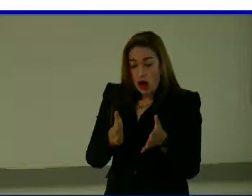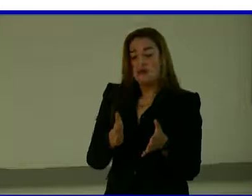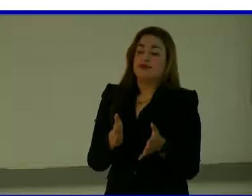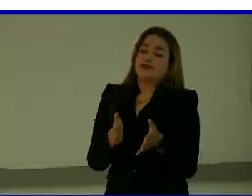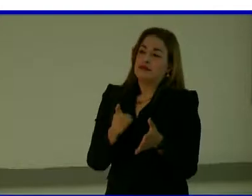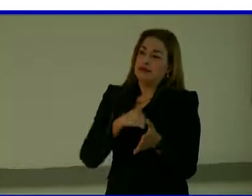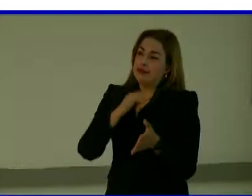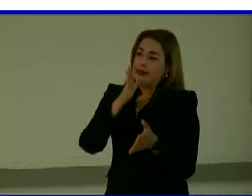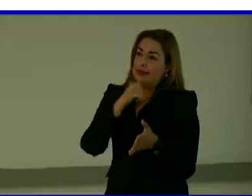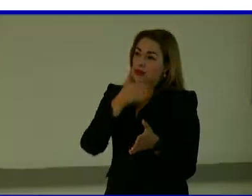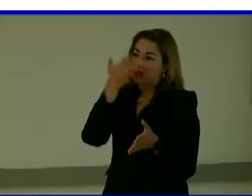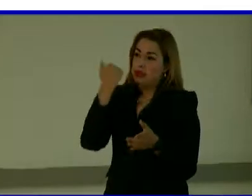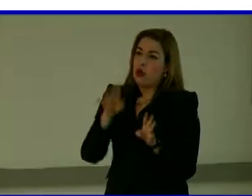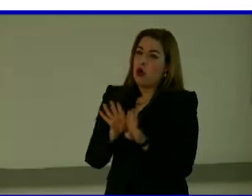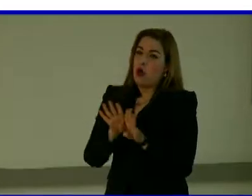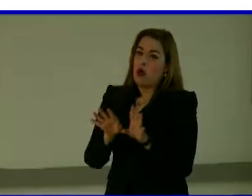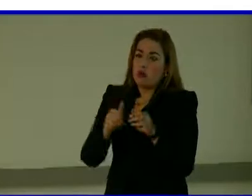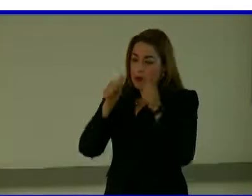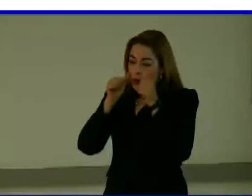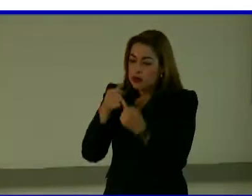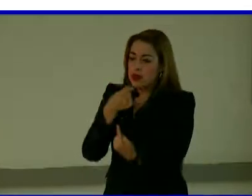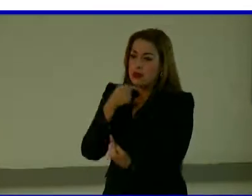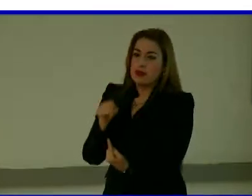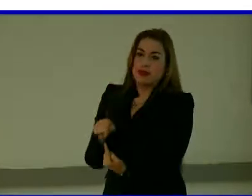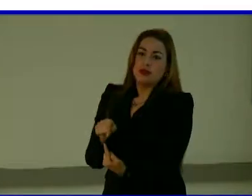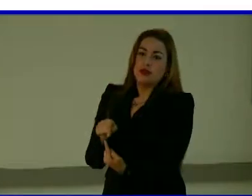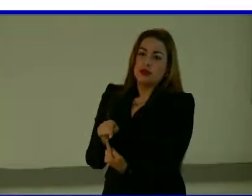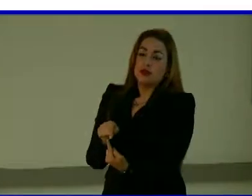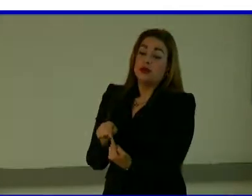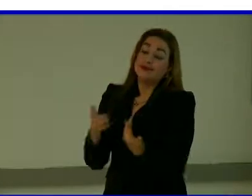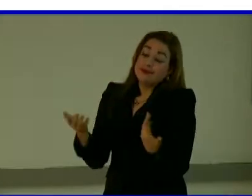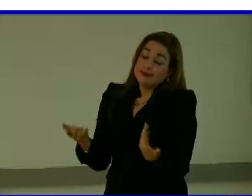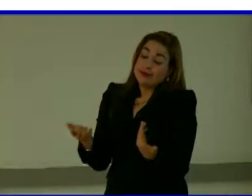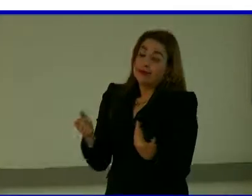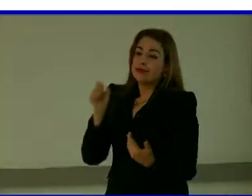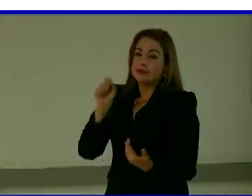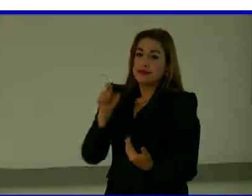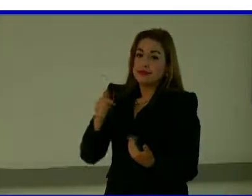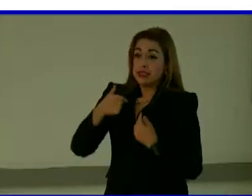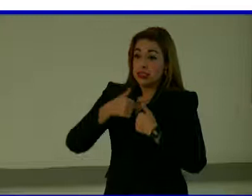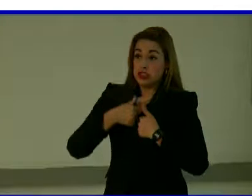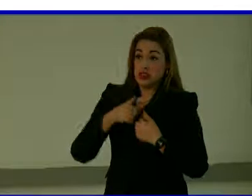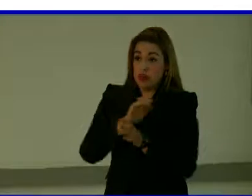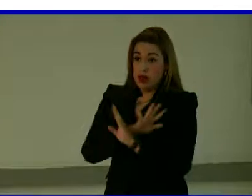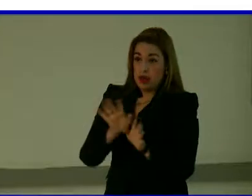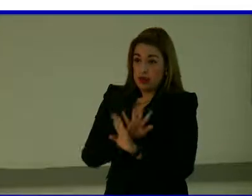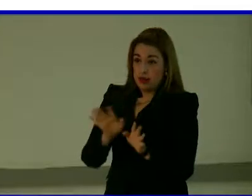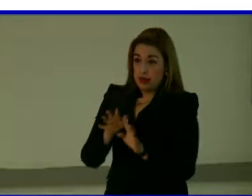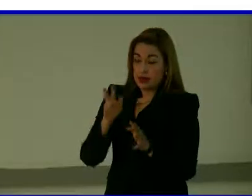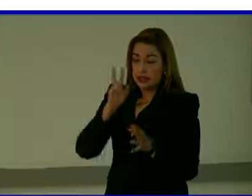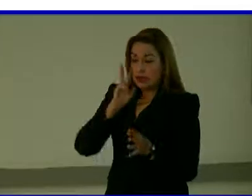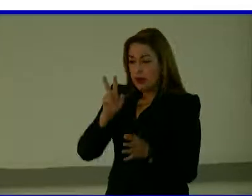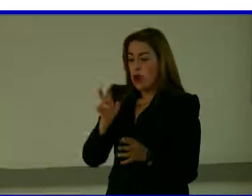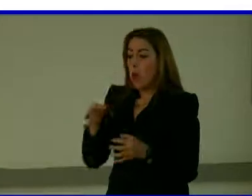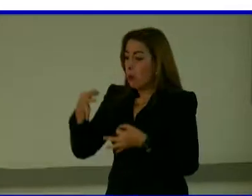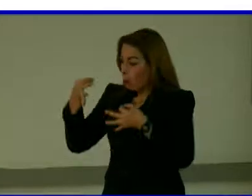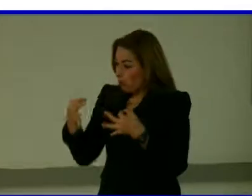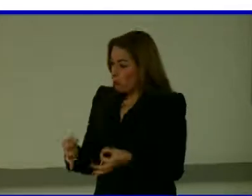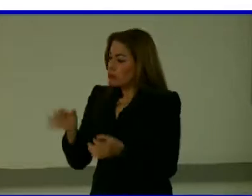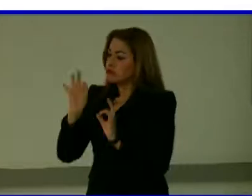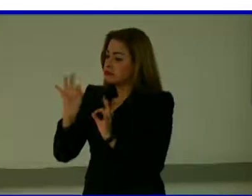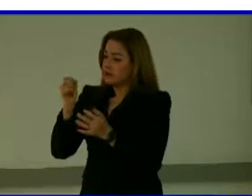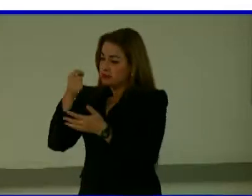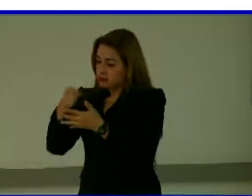este estudiante, los retos que se presenta este estudiante. A la misma vez, si yo tengo una buena descripción de lo que